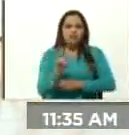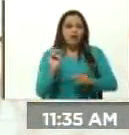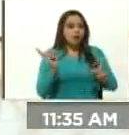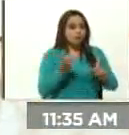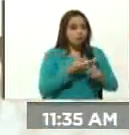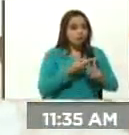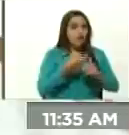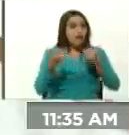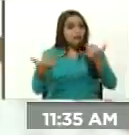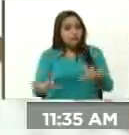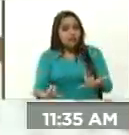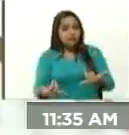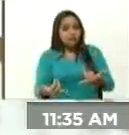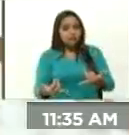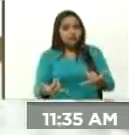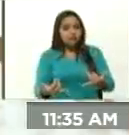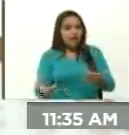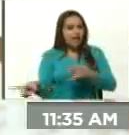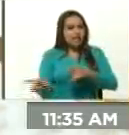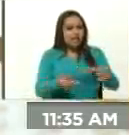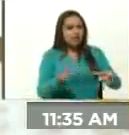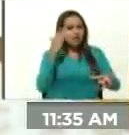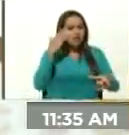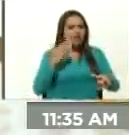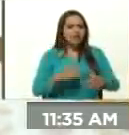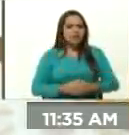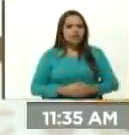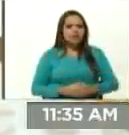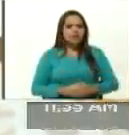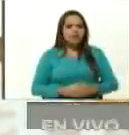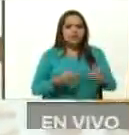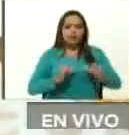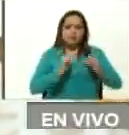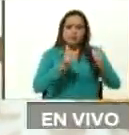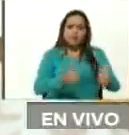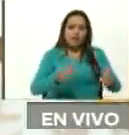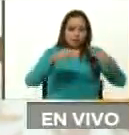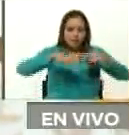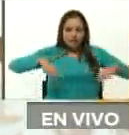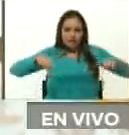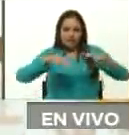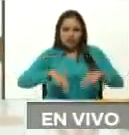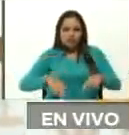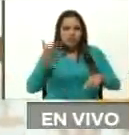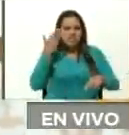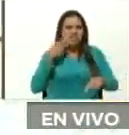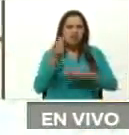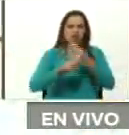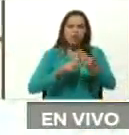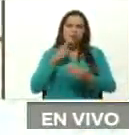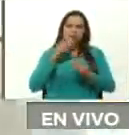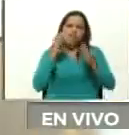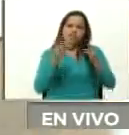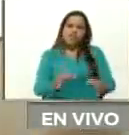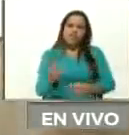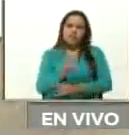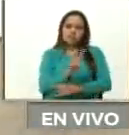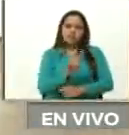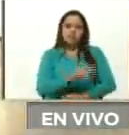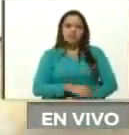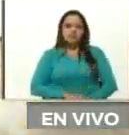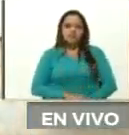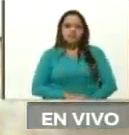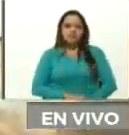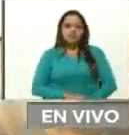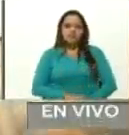ha determinado que procede a abrir una investigación para establecer la verdad. Esto a